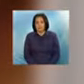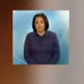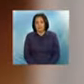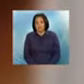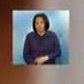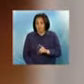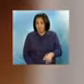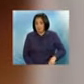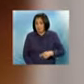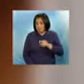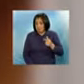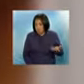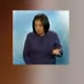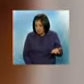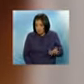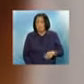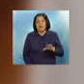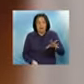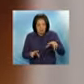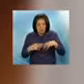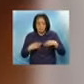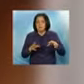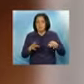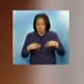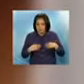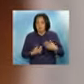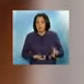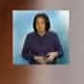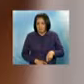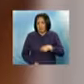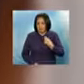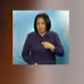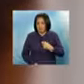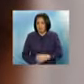El can sin problema alguno acepta gustoso la merienda.